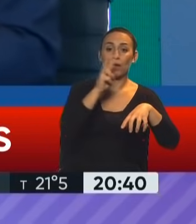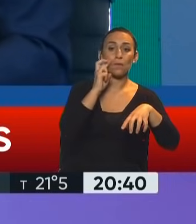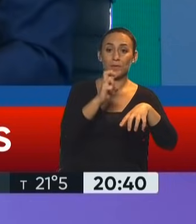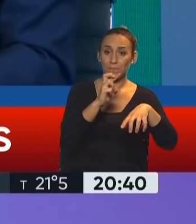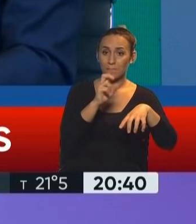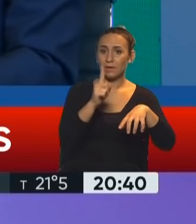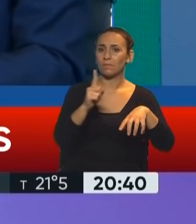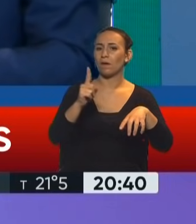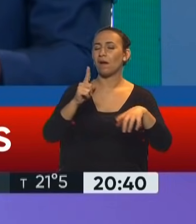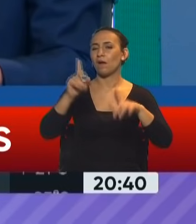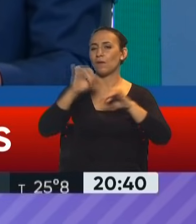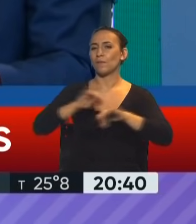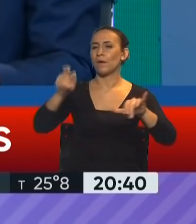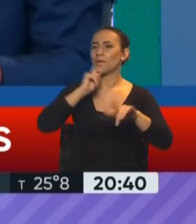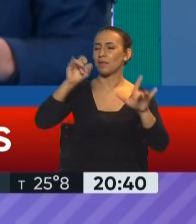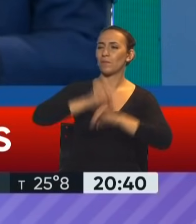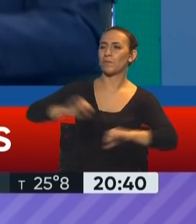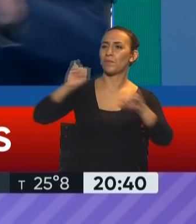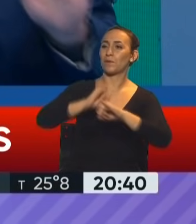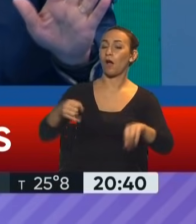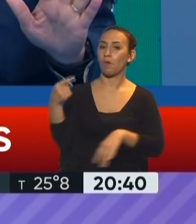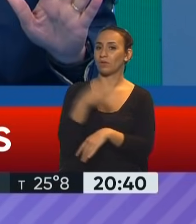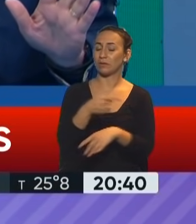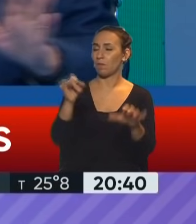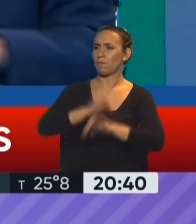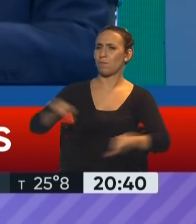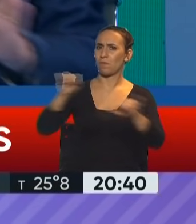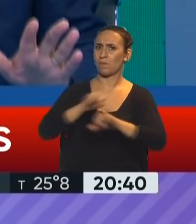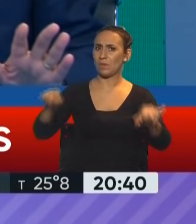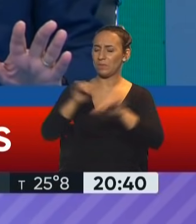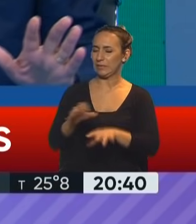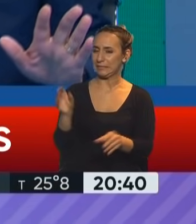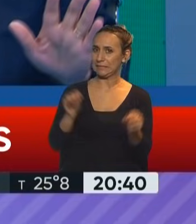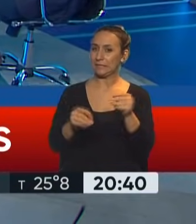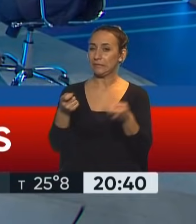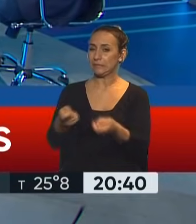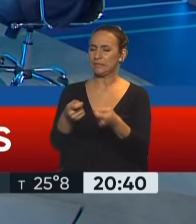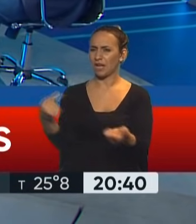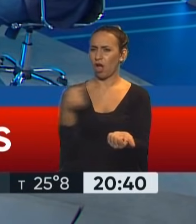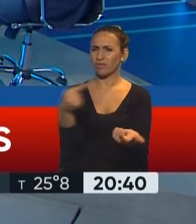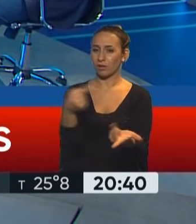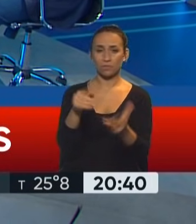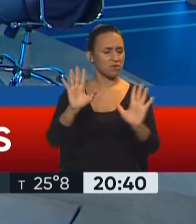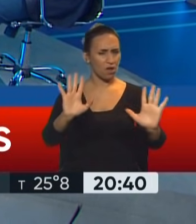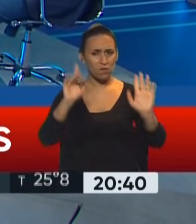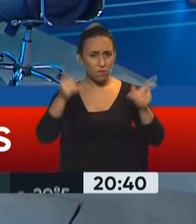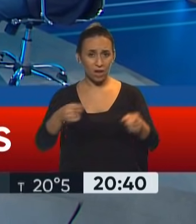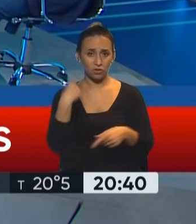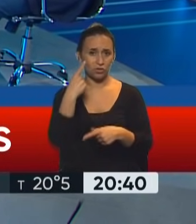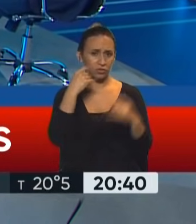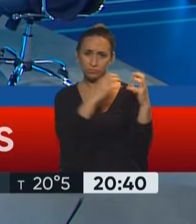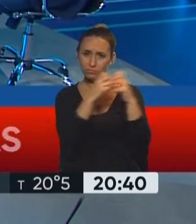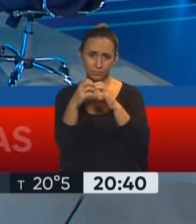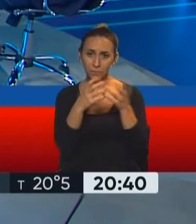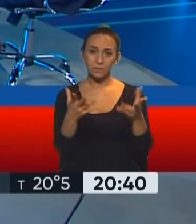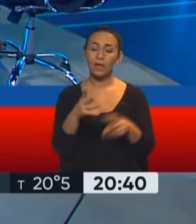los medios de prensa opositores es descomunal. Sí, igual me parece que lo que estamos discutiendo es qué vota la gente cuando vota. Si la gente vota